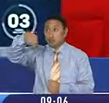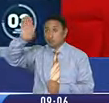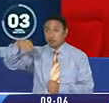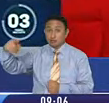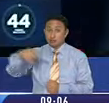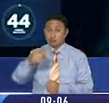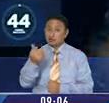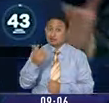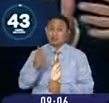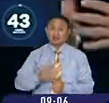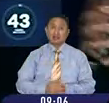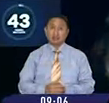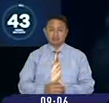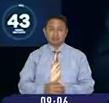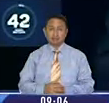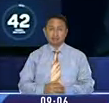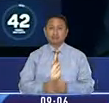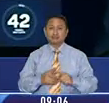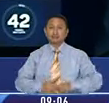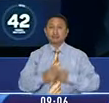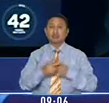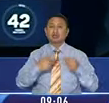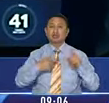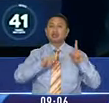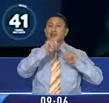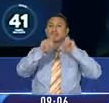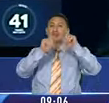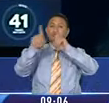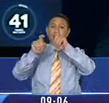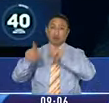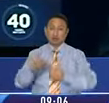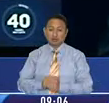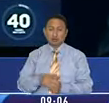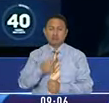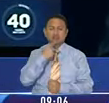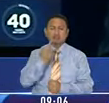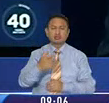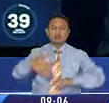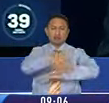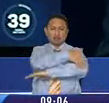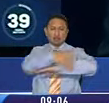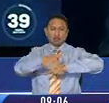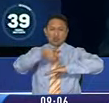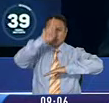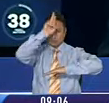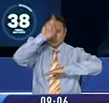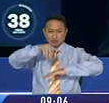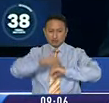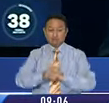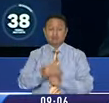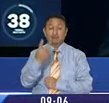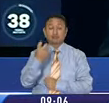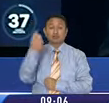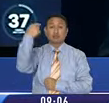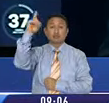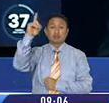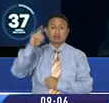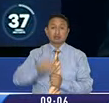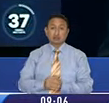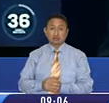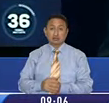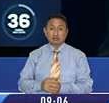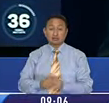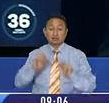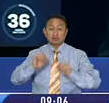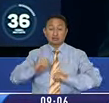eso no alcanza. Comenzaron esta ronda de preguntas todavía hablando de la autopista General Rumiñahui. De los 12 millones de dólares que se